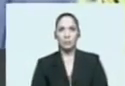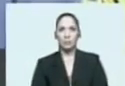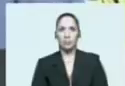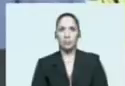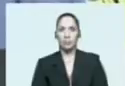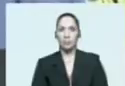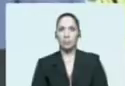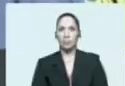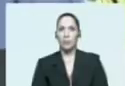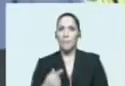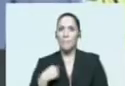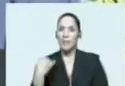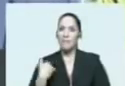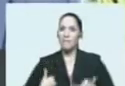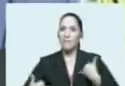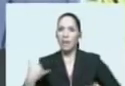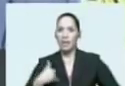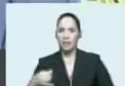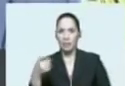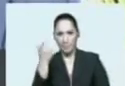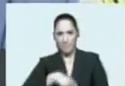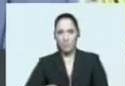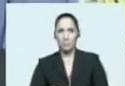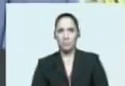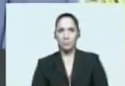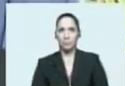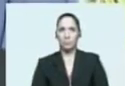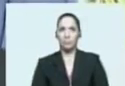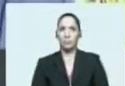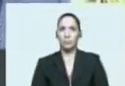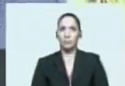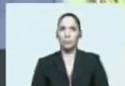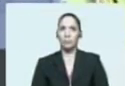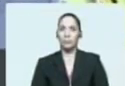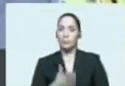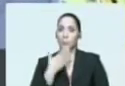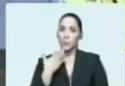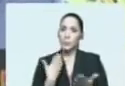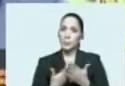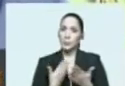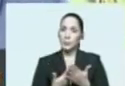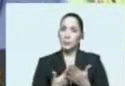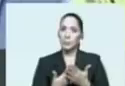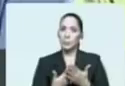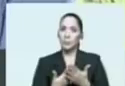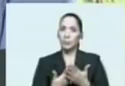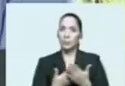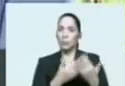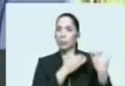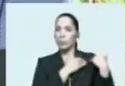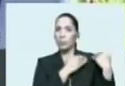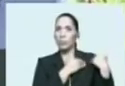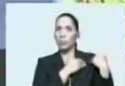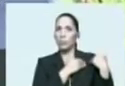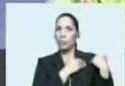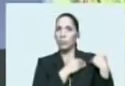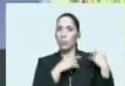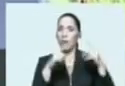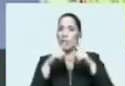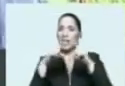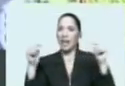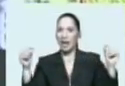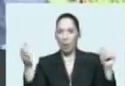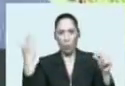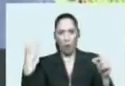personal basado en el testimonio del comandante sandinista tomás borge que en una